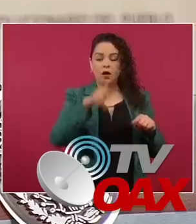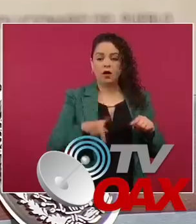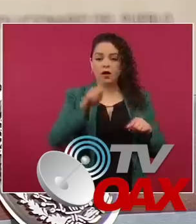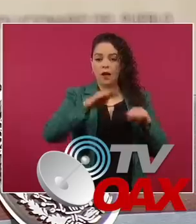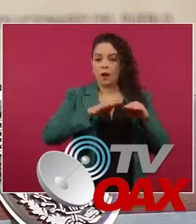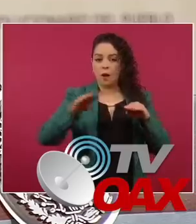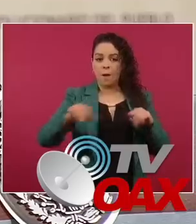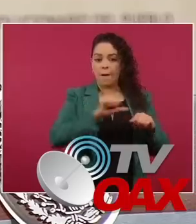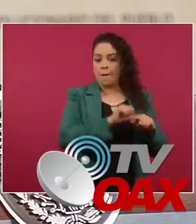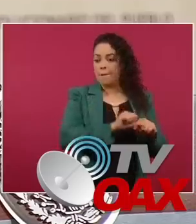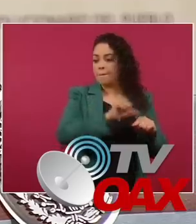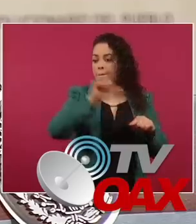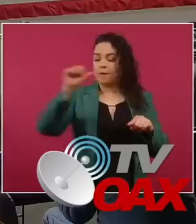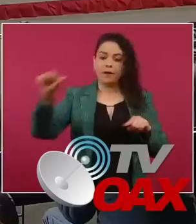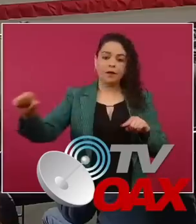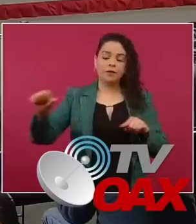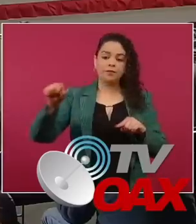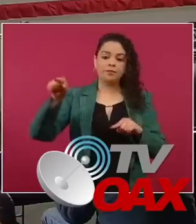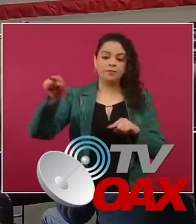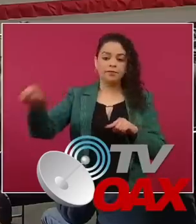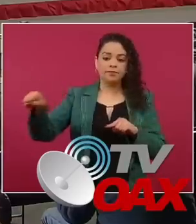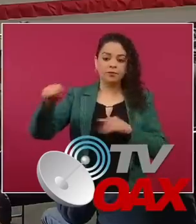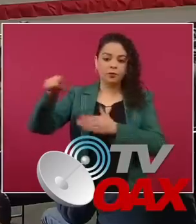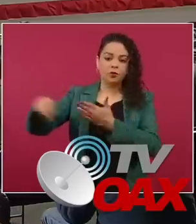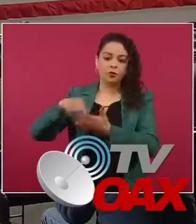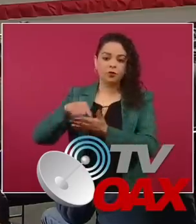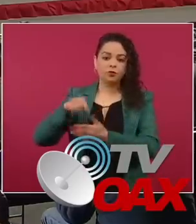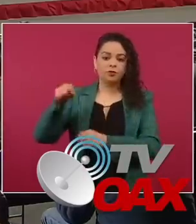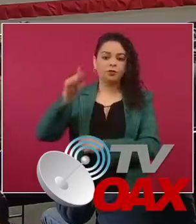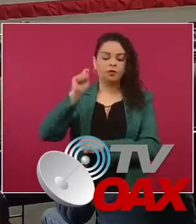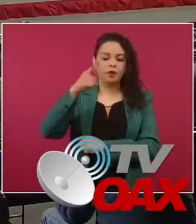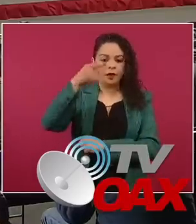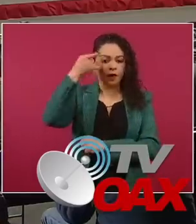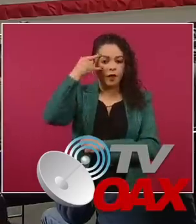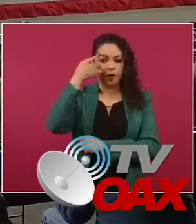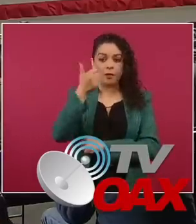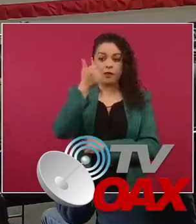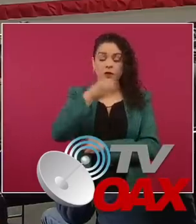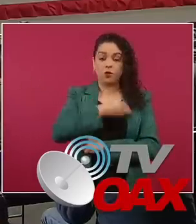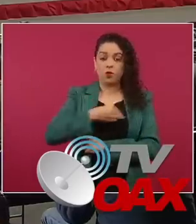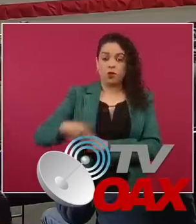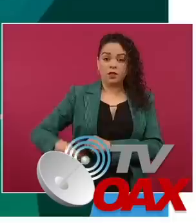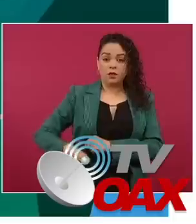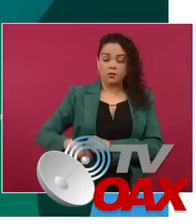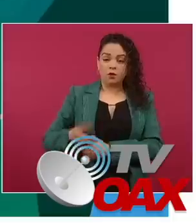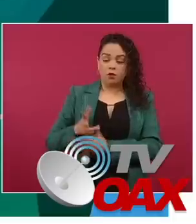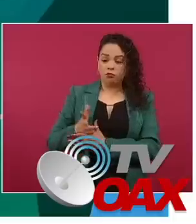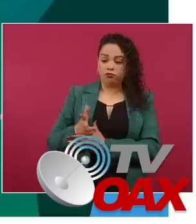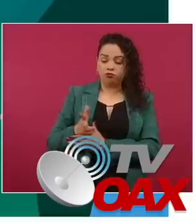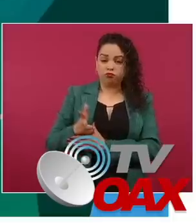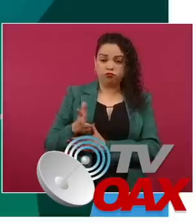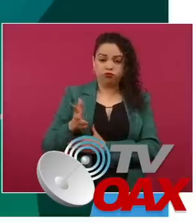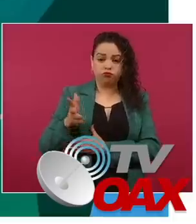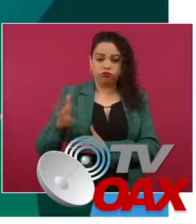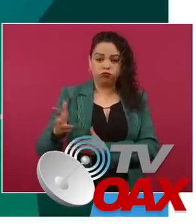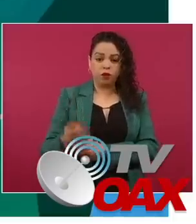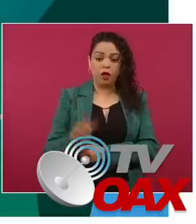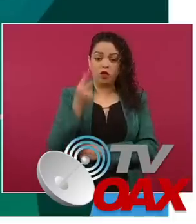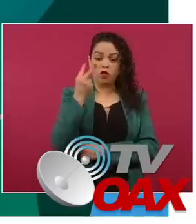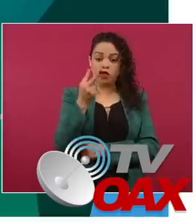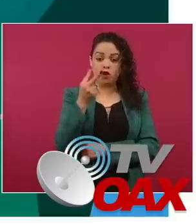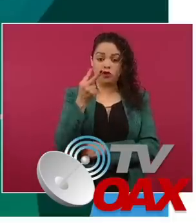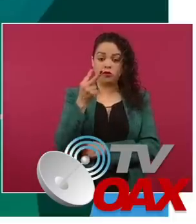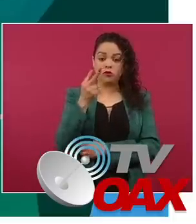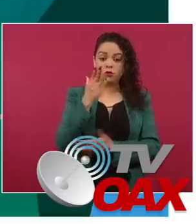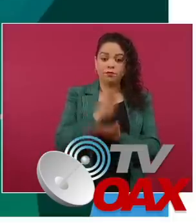parte, Javier May Rodríguez, director general del Fondo Nacional de Fomento al Turismo, Fonatur, informó que el tramo